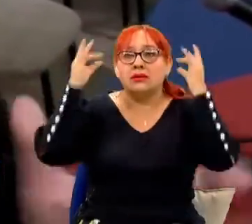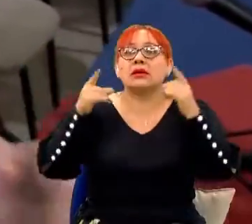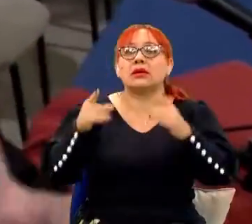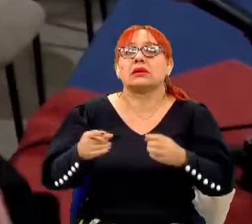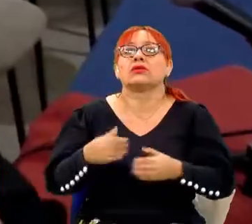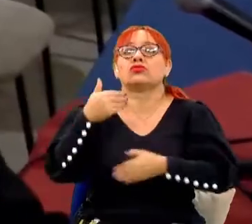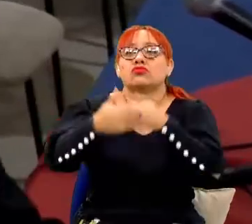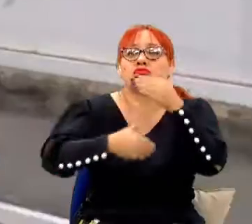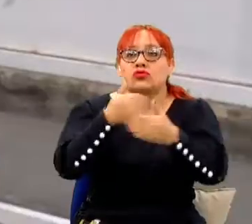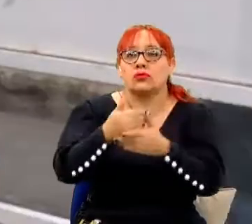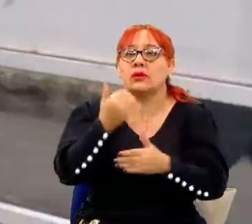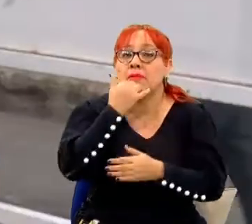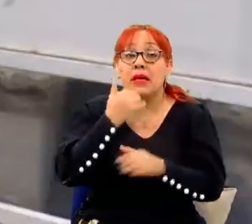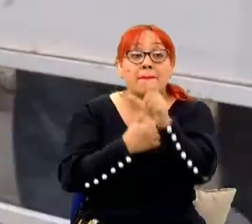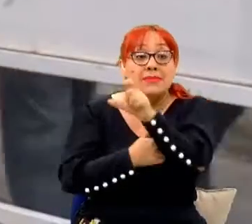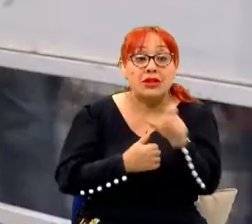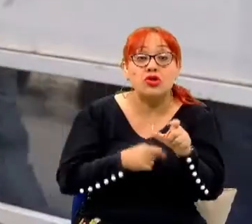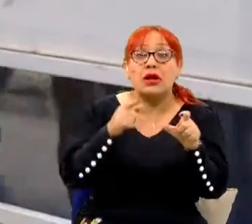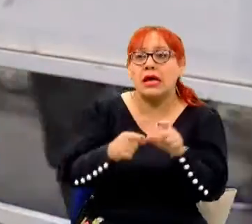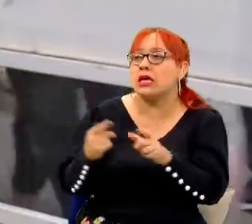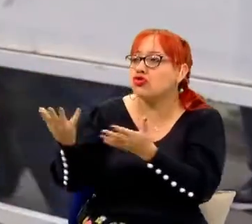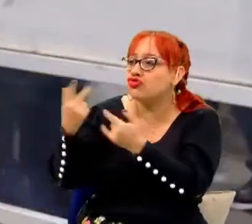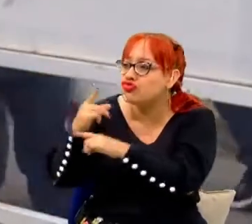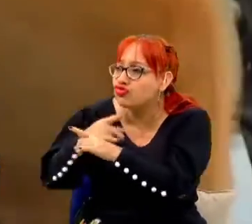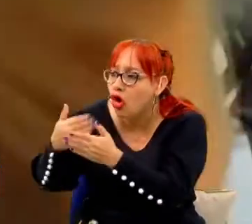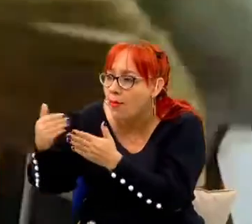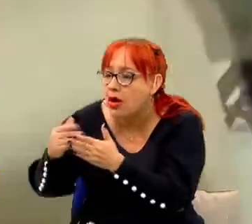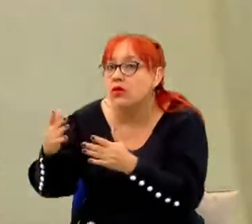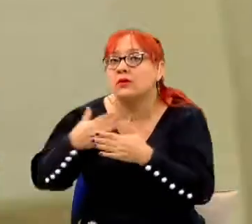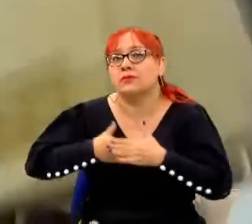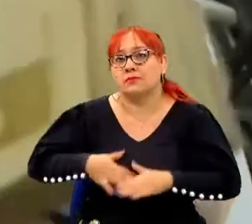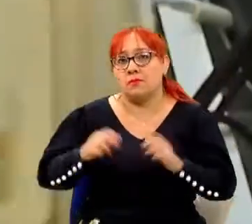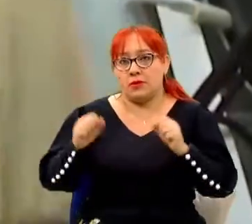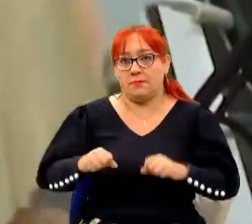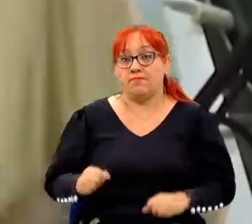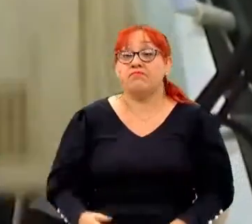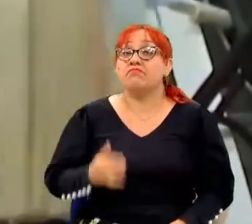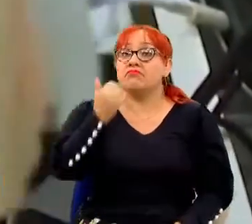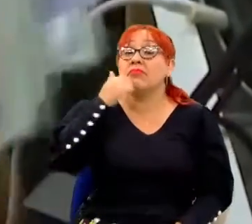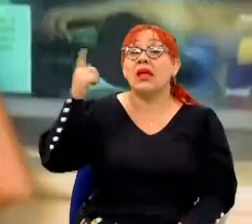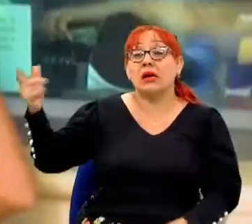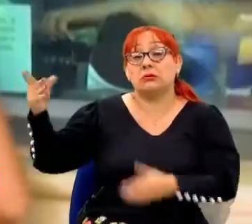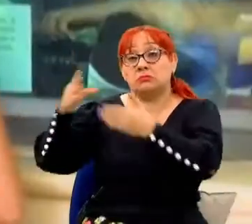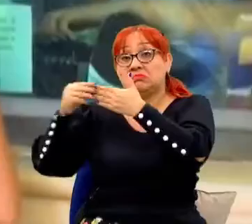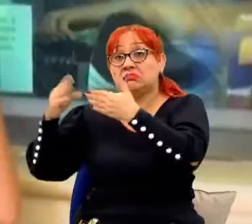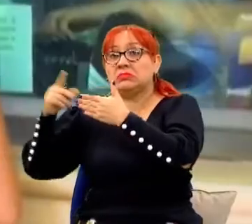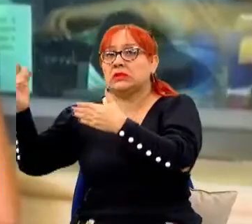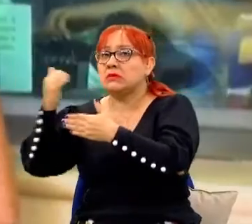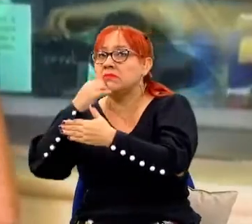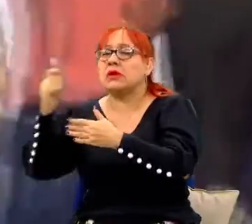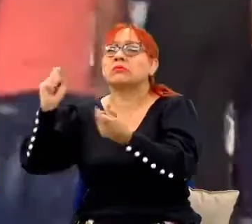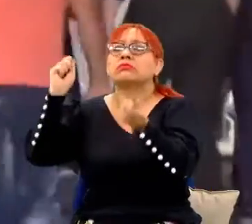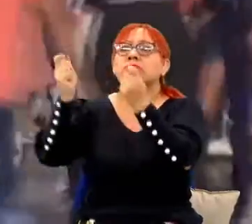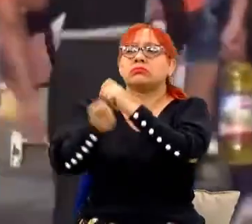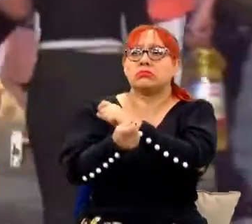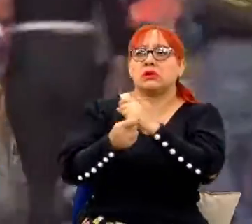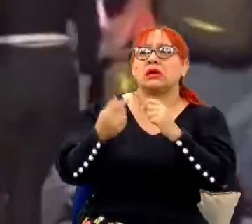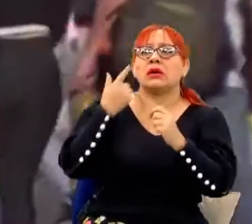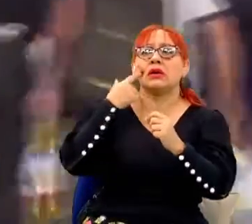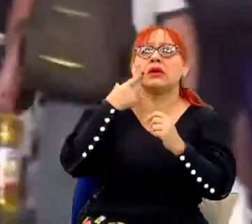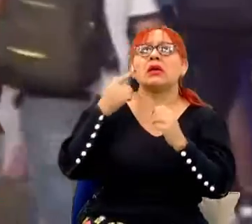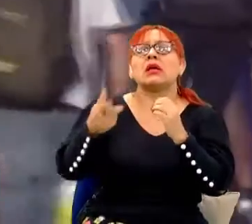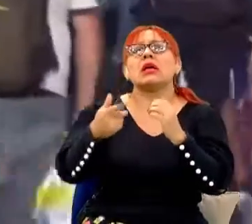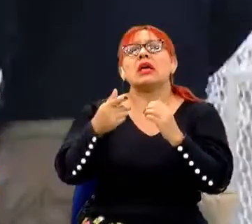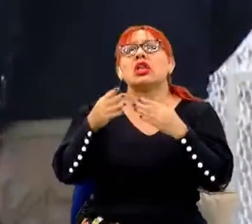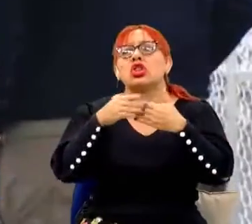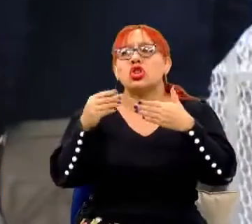beneficia el consumidor. Varios problemas se enfrenta la zona limítrofe: la devaluación del bolívar, la dolarización, la alimentación en Venezuela